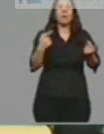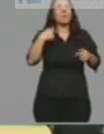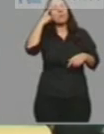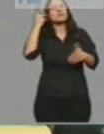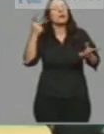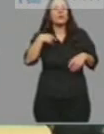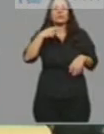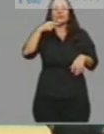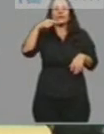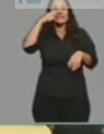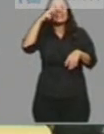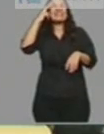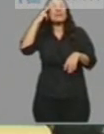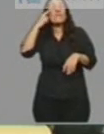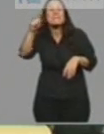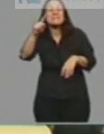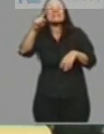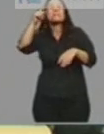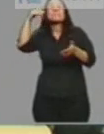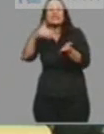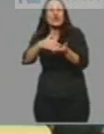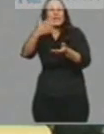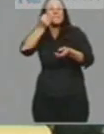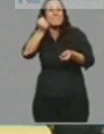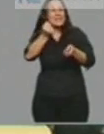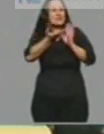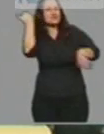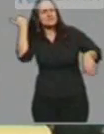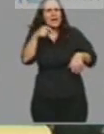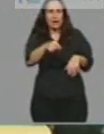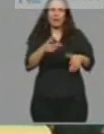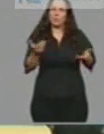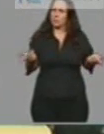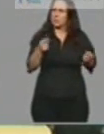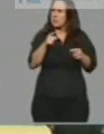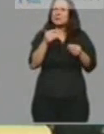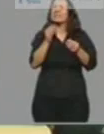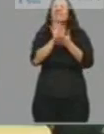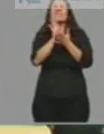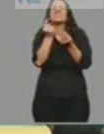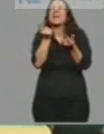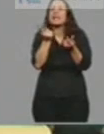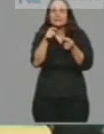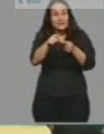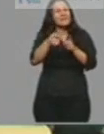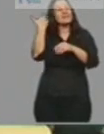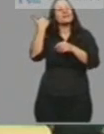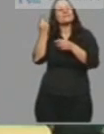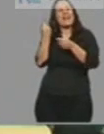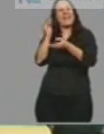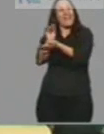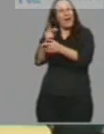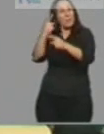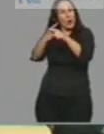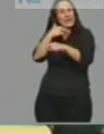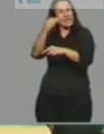mil millones de pesos, y para que ustedes tengan una idea de lo que representa, es la totalidad de la asignación familiar por hijo, de